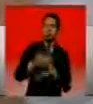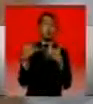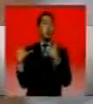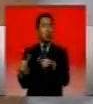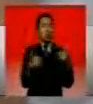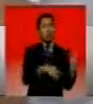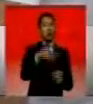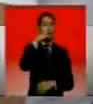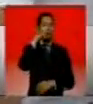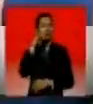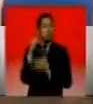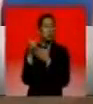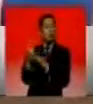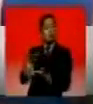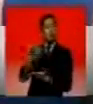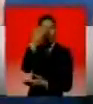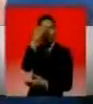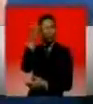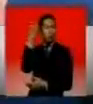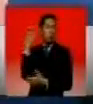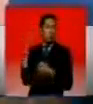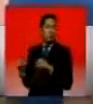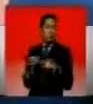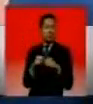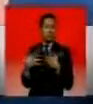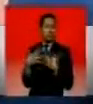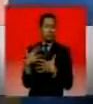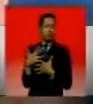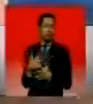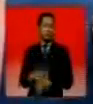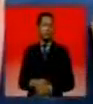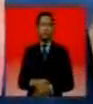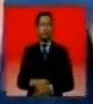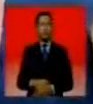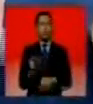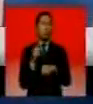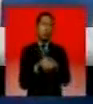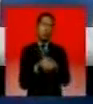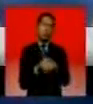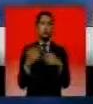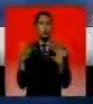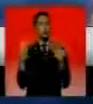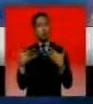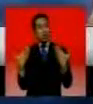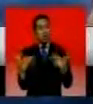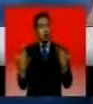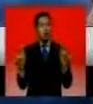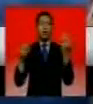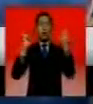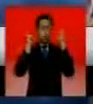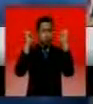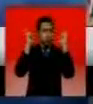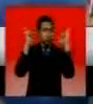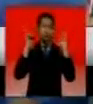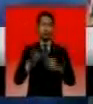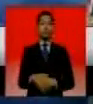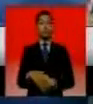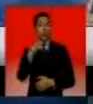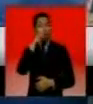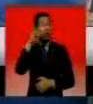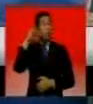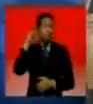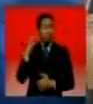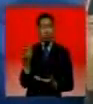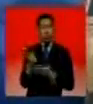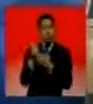pequeños la tragedia. Un momento de felicidad, un momento de alegría, de júbilo, entonces no les hace daño y yo creo que eso se le